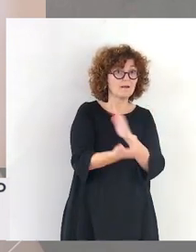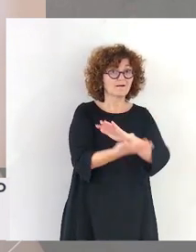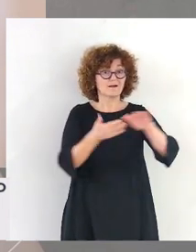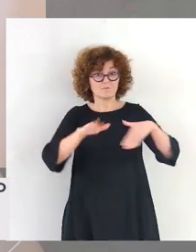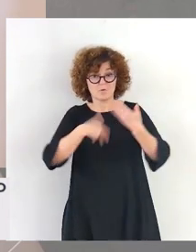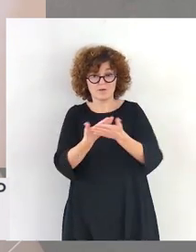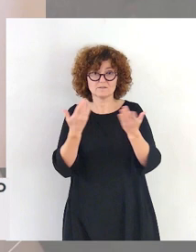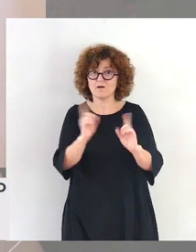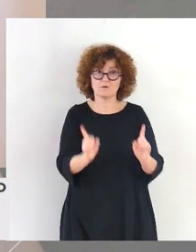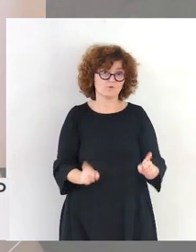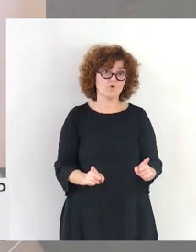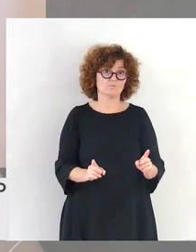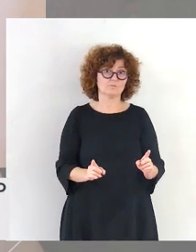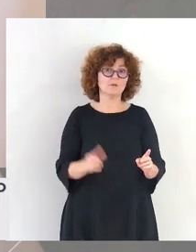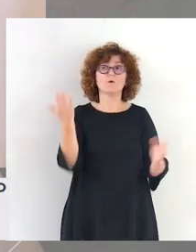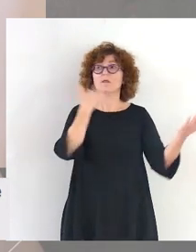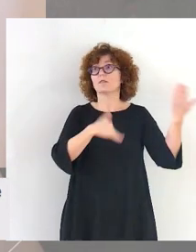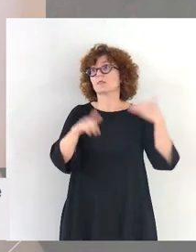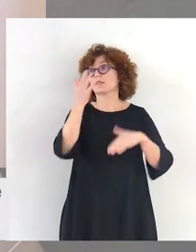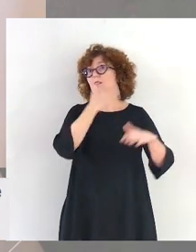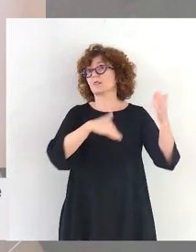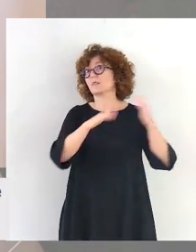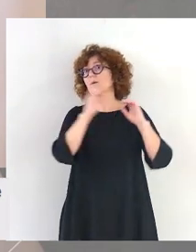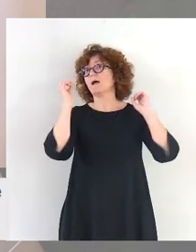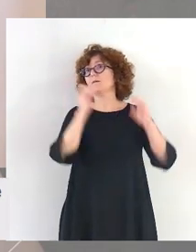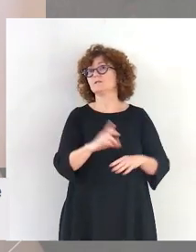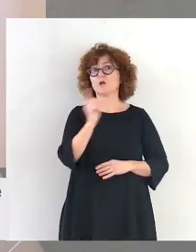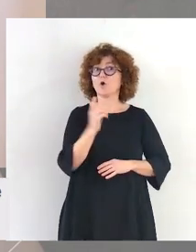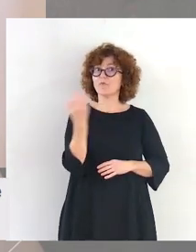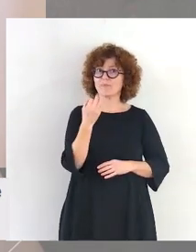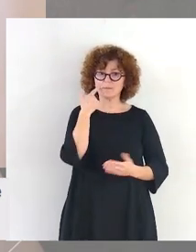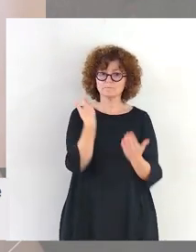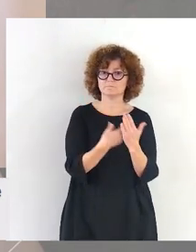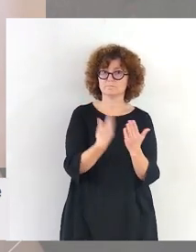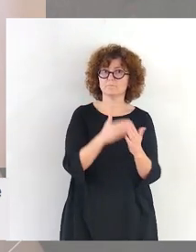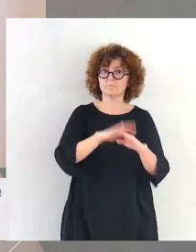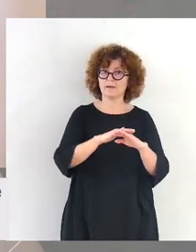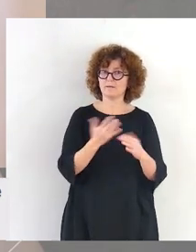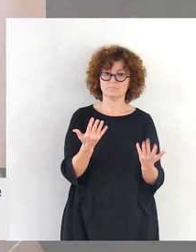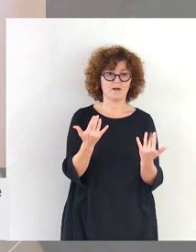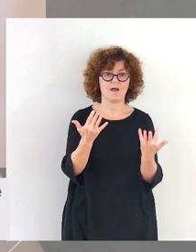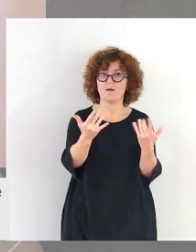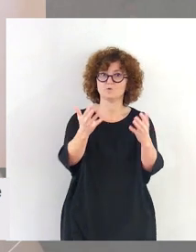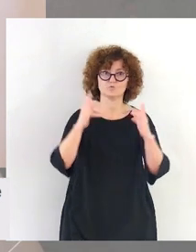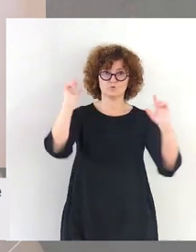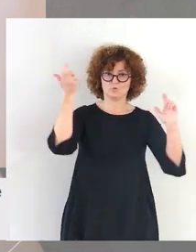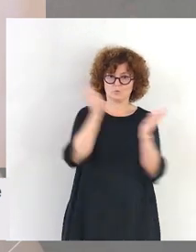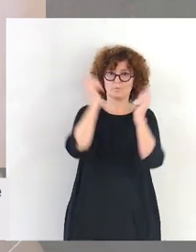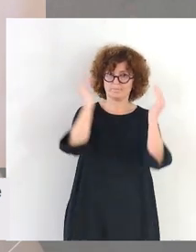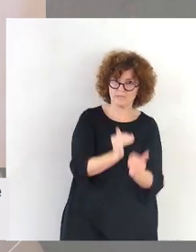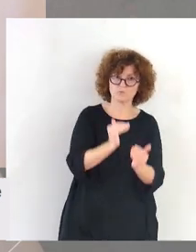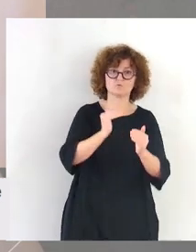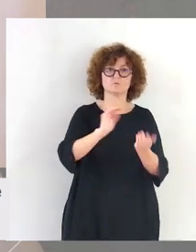ahora lejos de servir de excusa para abandonar ha de servir de acicate para acelerar el necesario proceso de